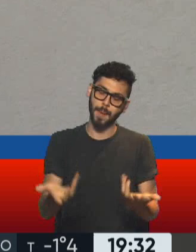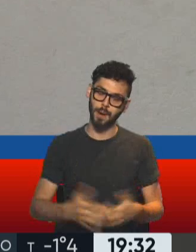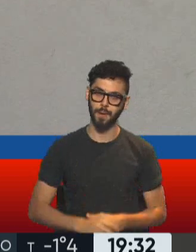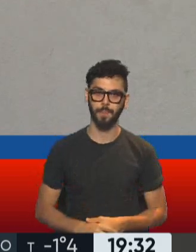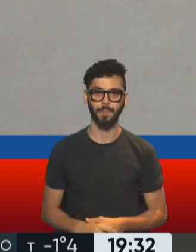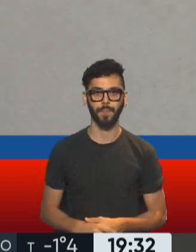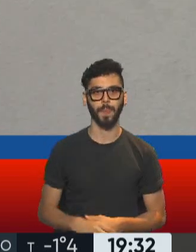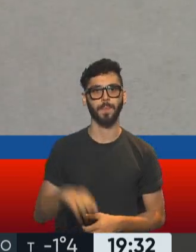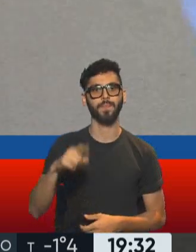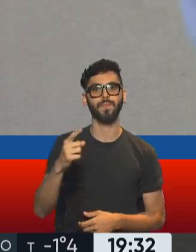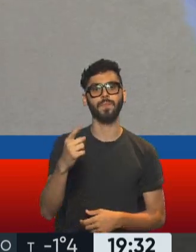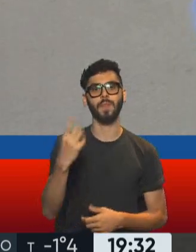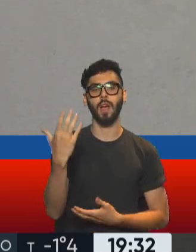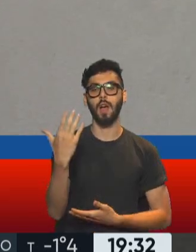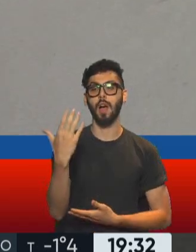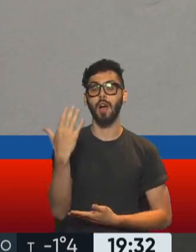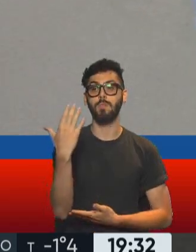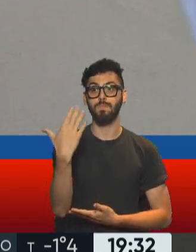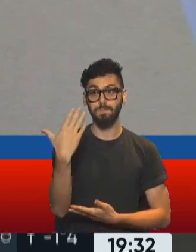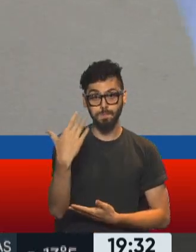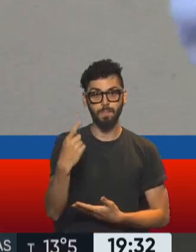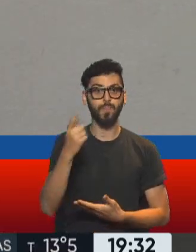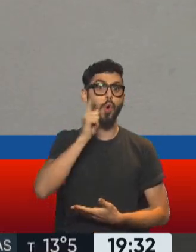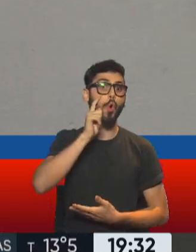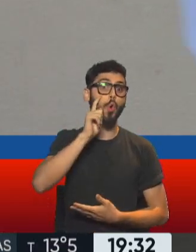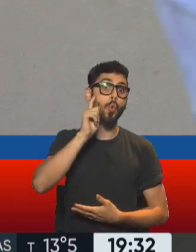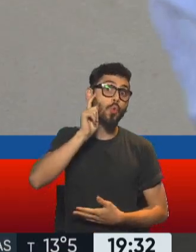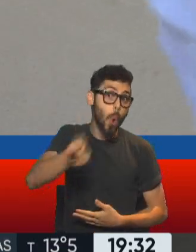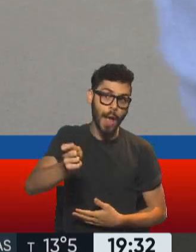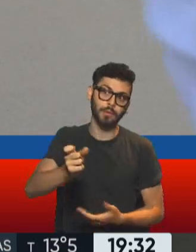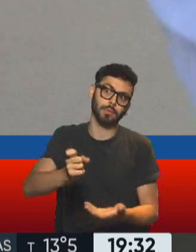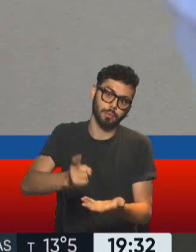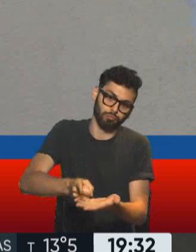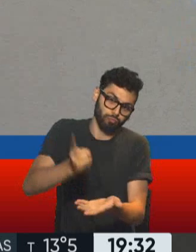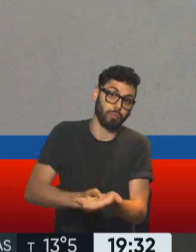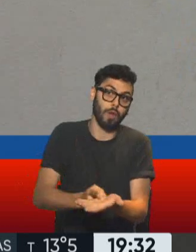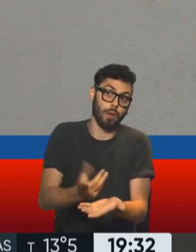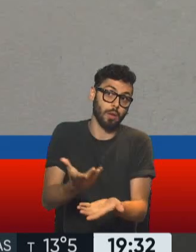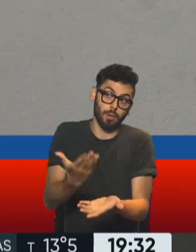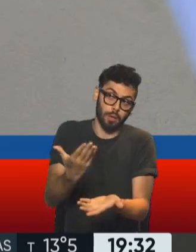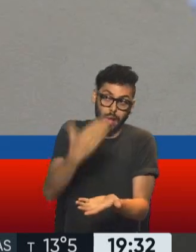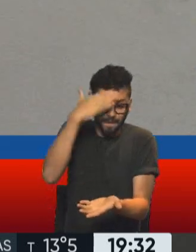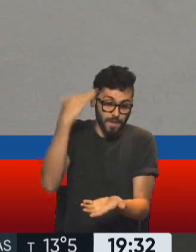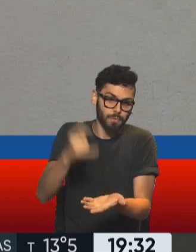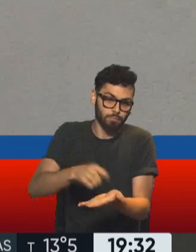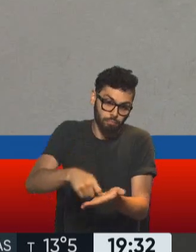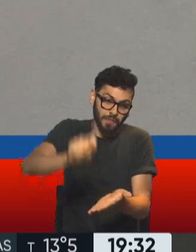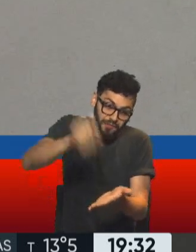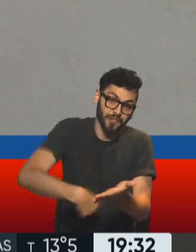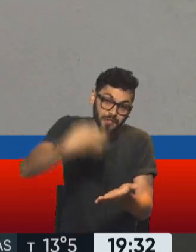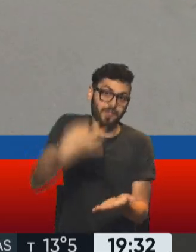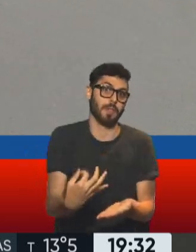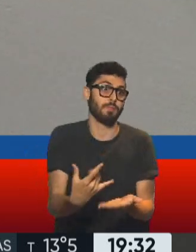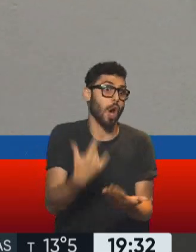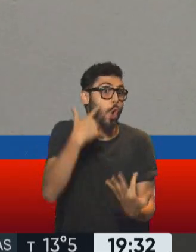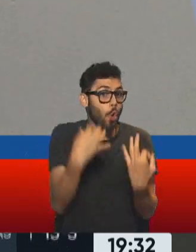una audiencia en donde un juez dicte de una buena vez por todas justamente una sentencia firme y que sea justicia